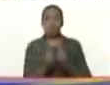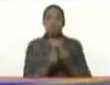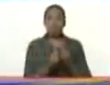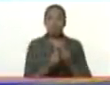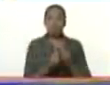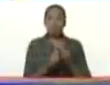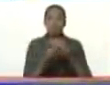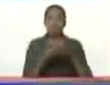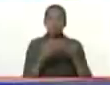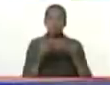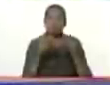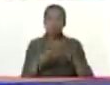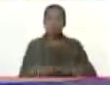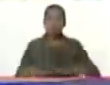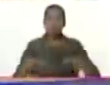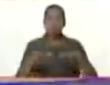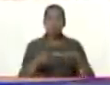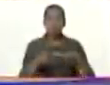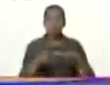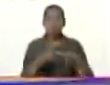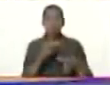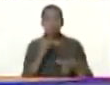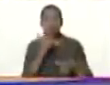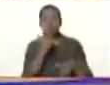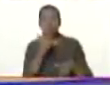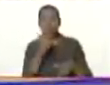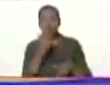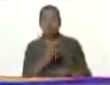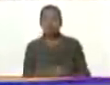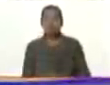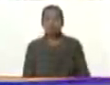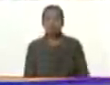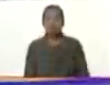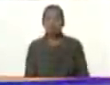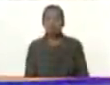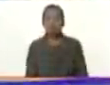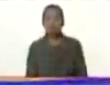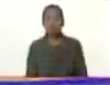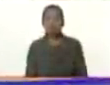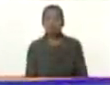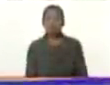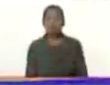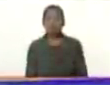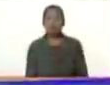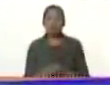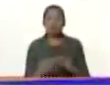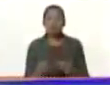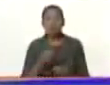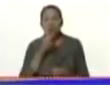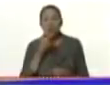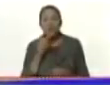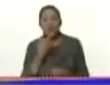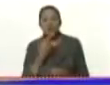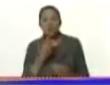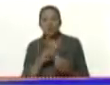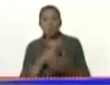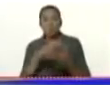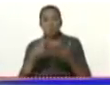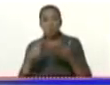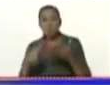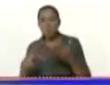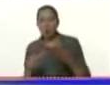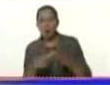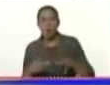toda la zona rental, todo Bellomonte, Santa Mónica, los ilustres,